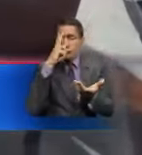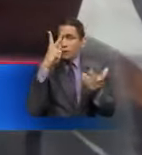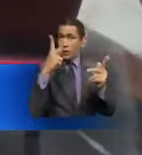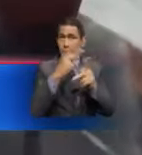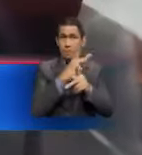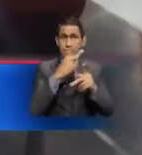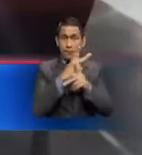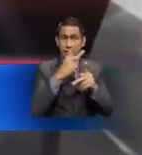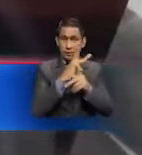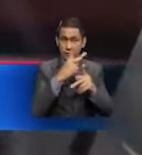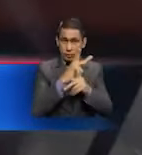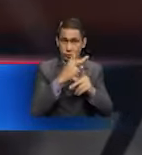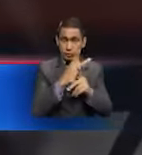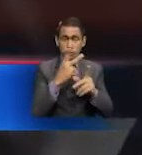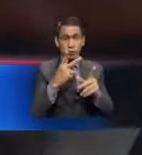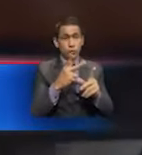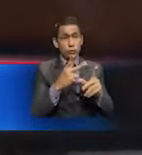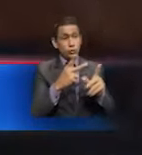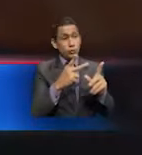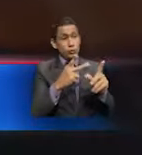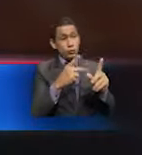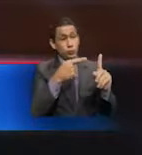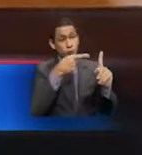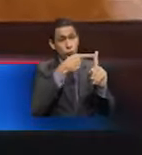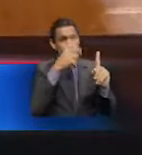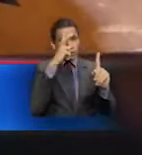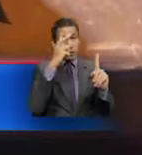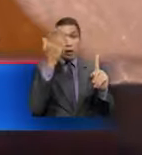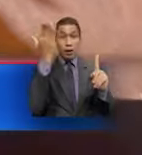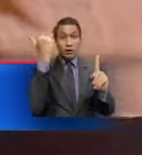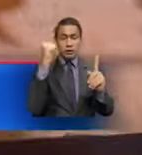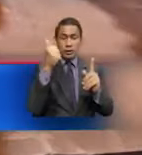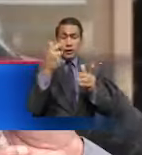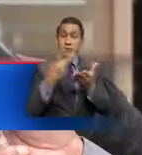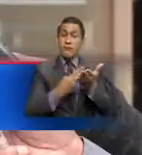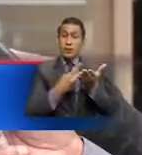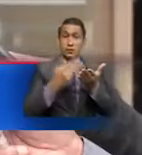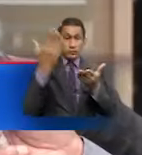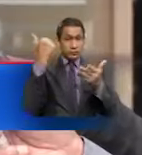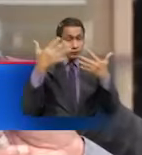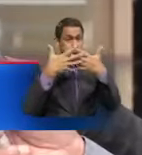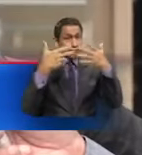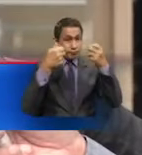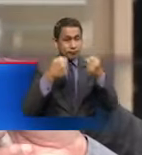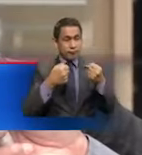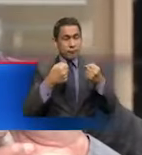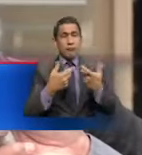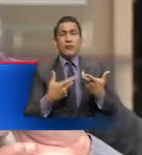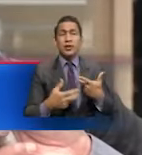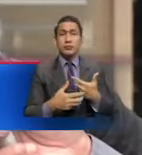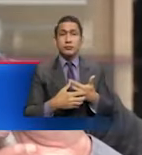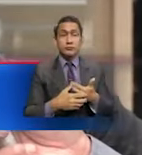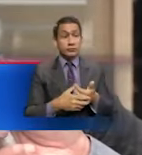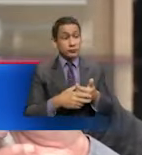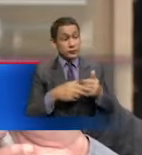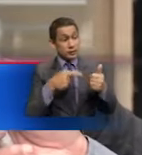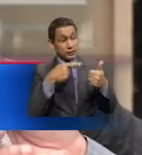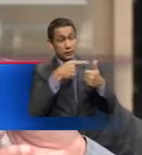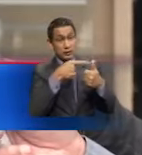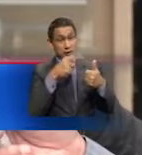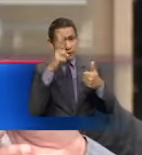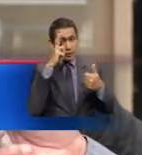y antecedentes. Uno de ellos tiene 10 capturas previas, una por asesinato. El tipo de delito más importante es por muerte,